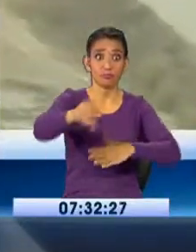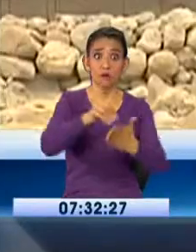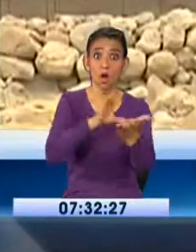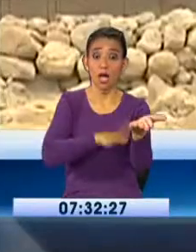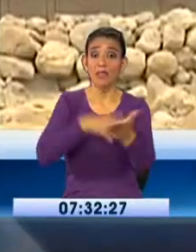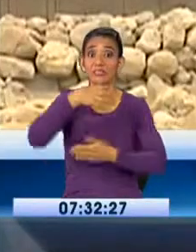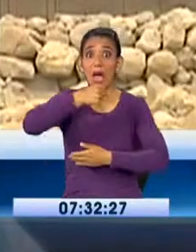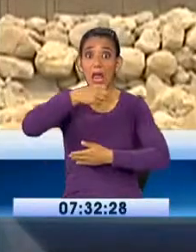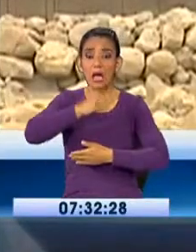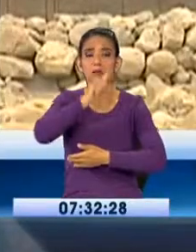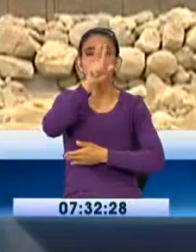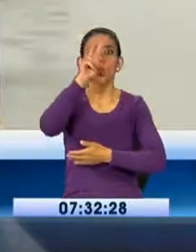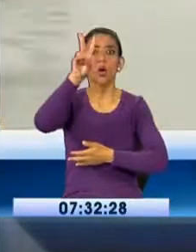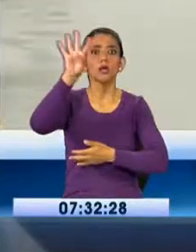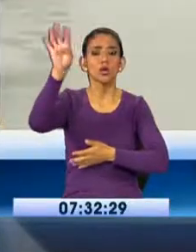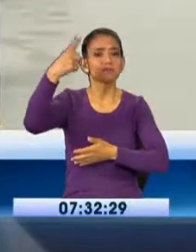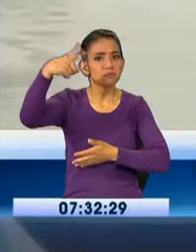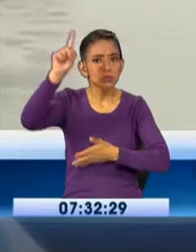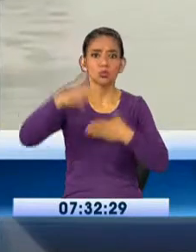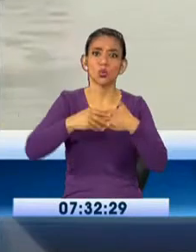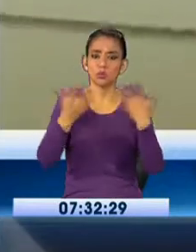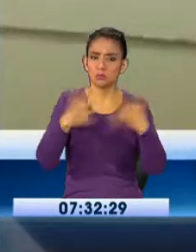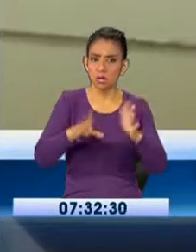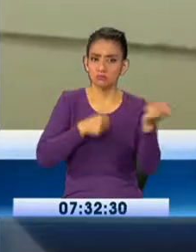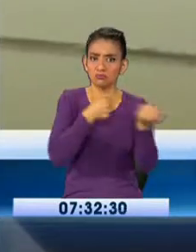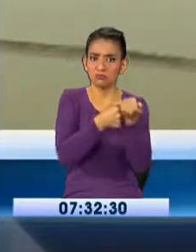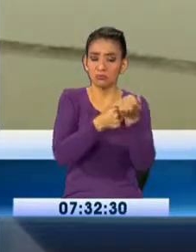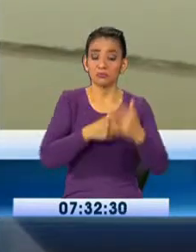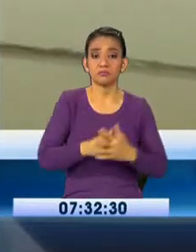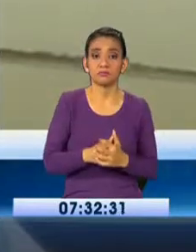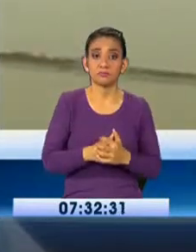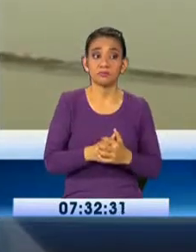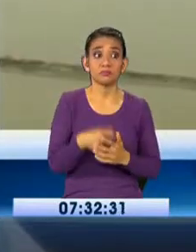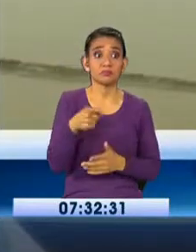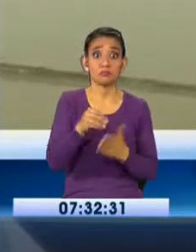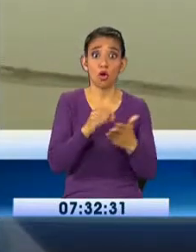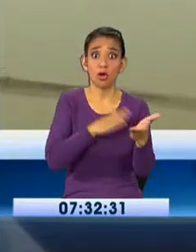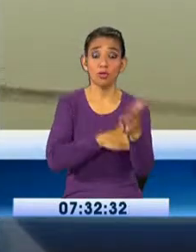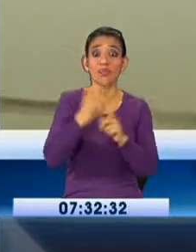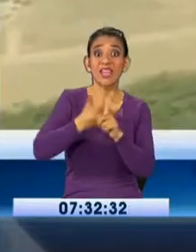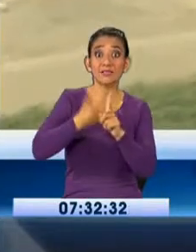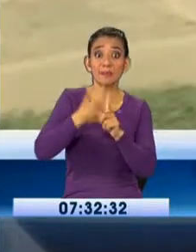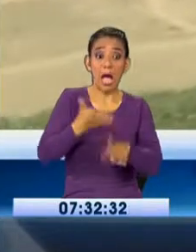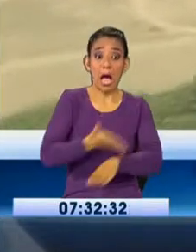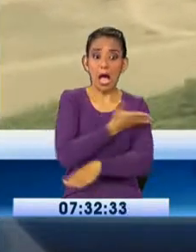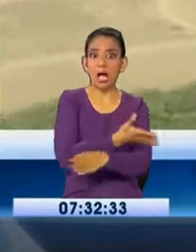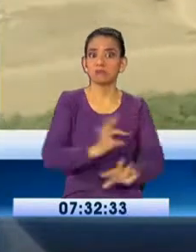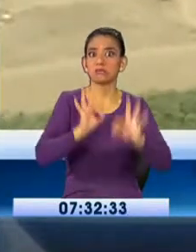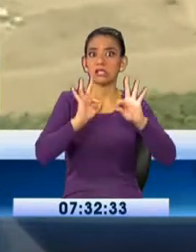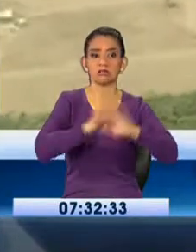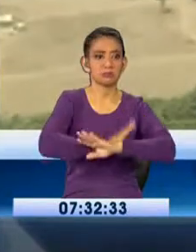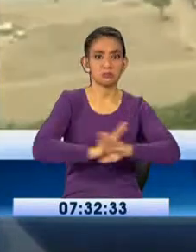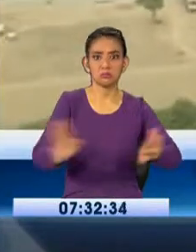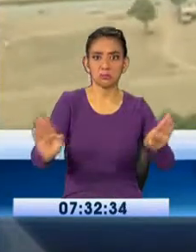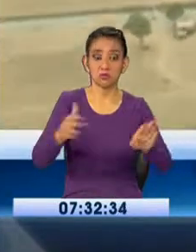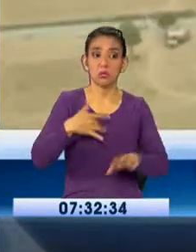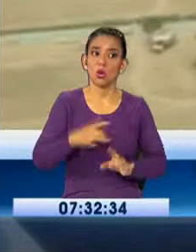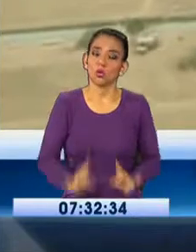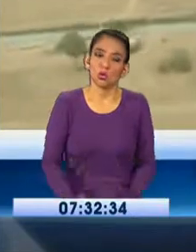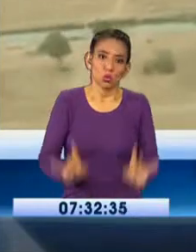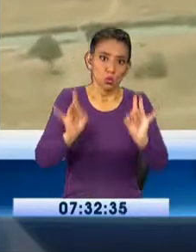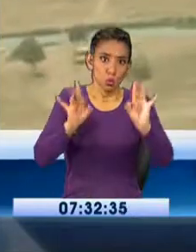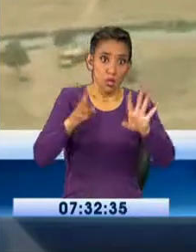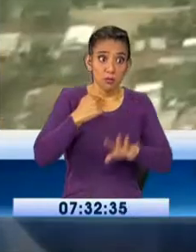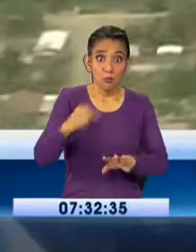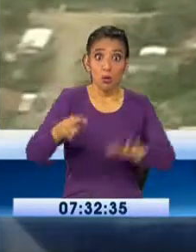de 118 millones de dólares. Este proyecto se va a acabar 3 meses antes. Gracias a Dios tuvimos suerte, porque la mayoría